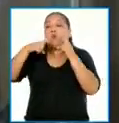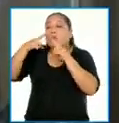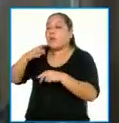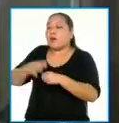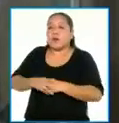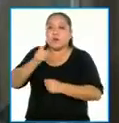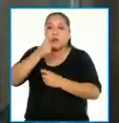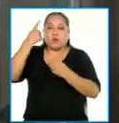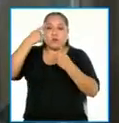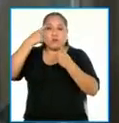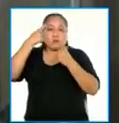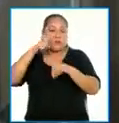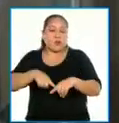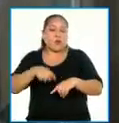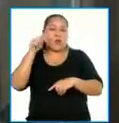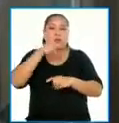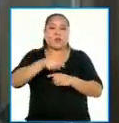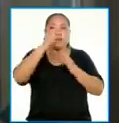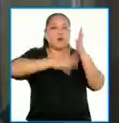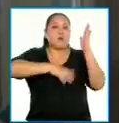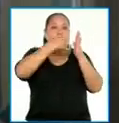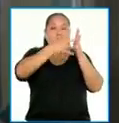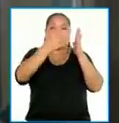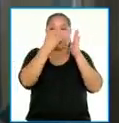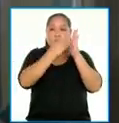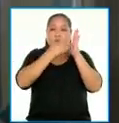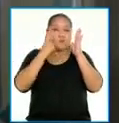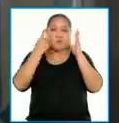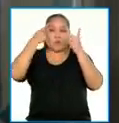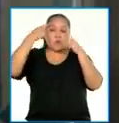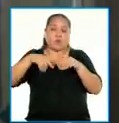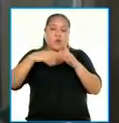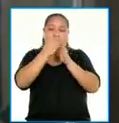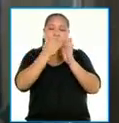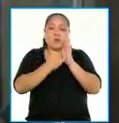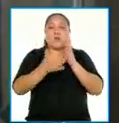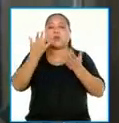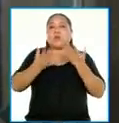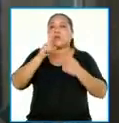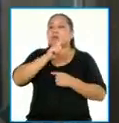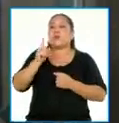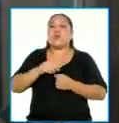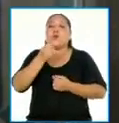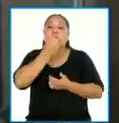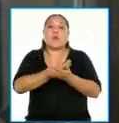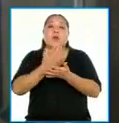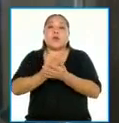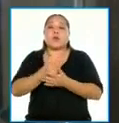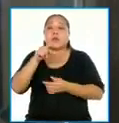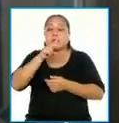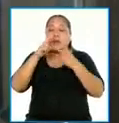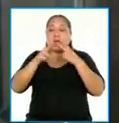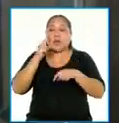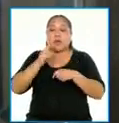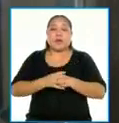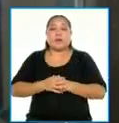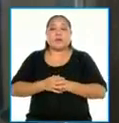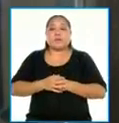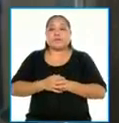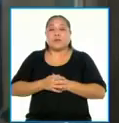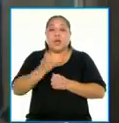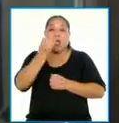no se concretaría, digamos, ese cronograma de vacunación. Y por eso la pregunta, ¿no sería bien de repente considerar que los privados puedan, o